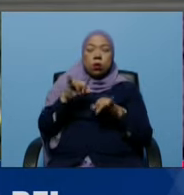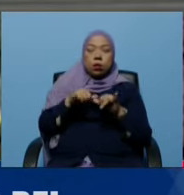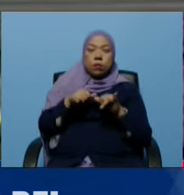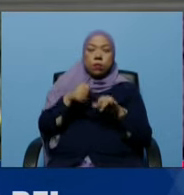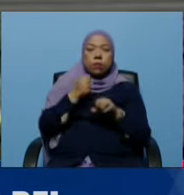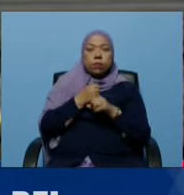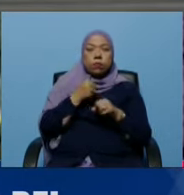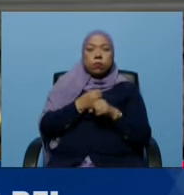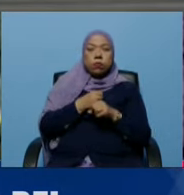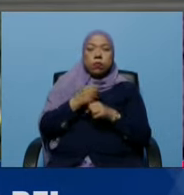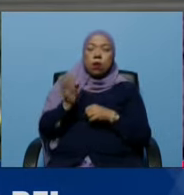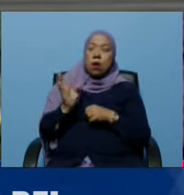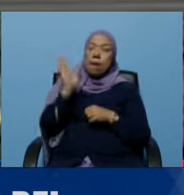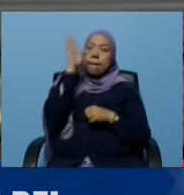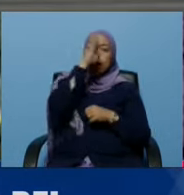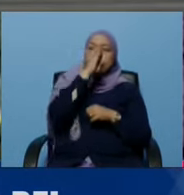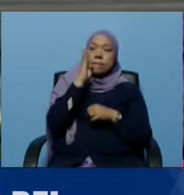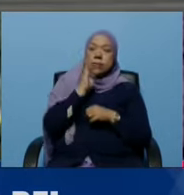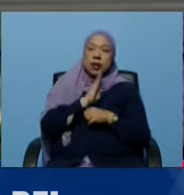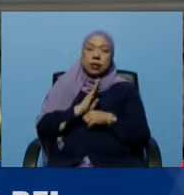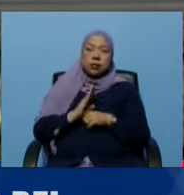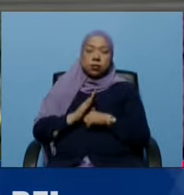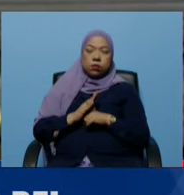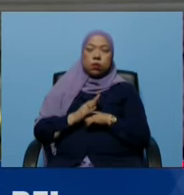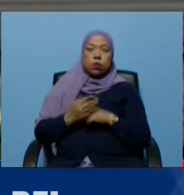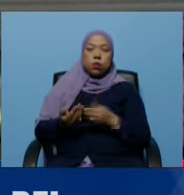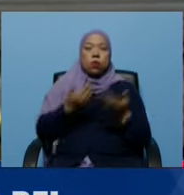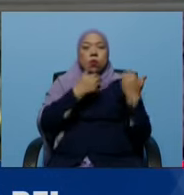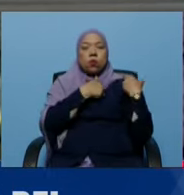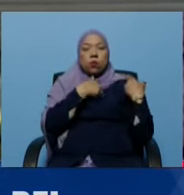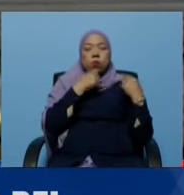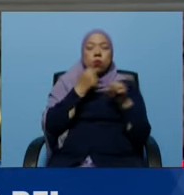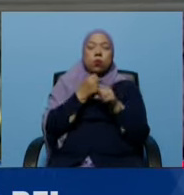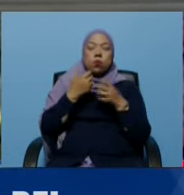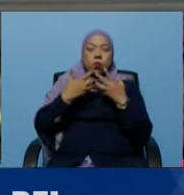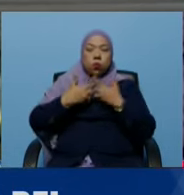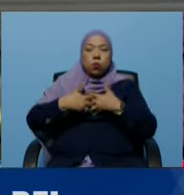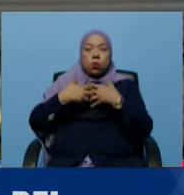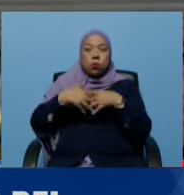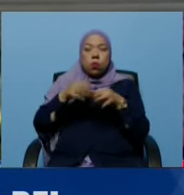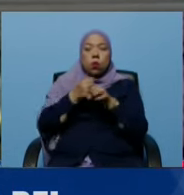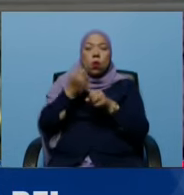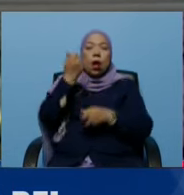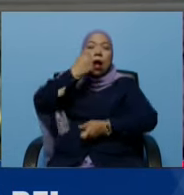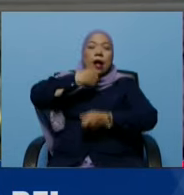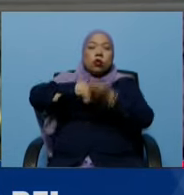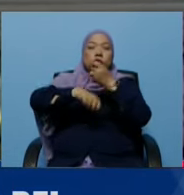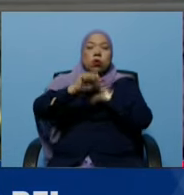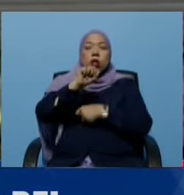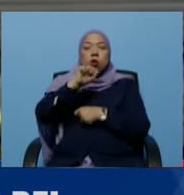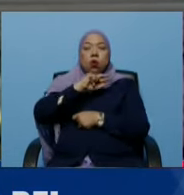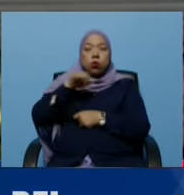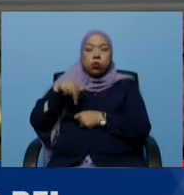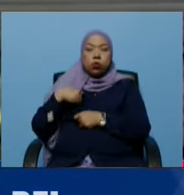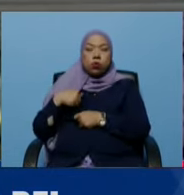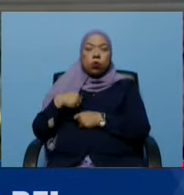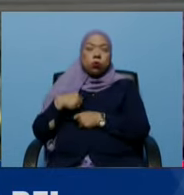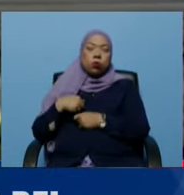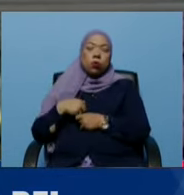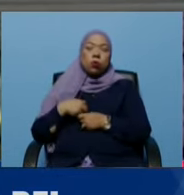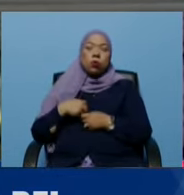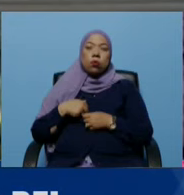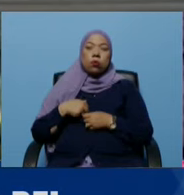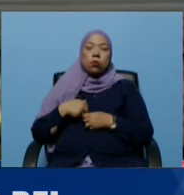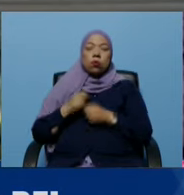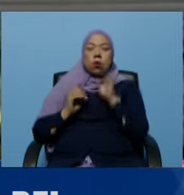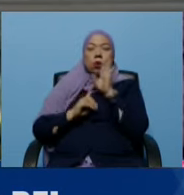Y del Brasil, un representante de una empresa que se ha asociado a